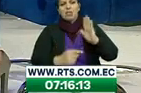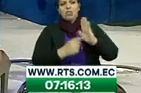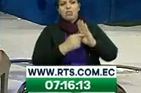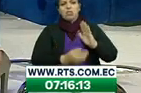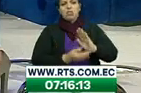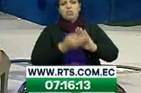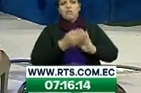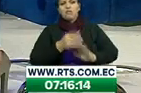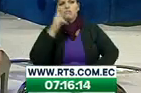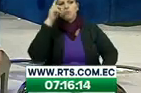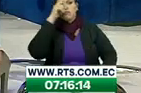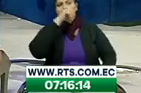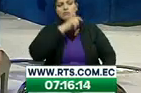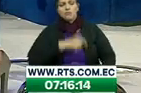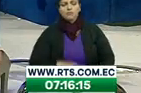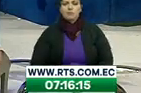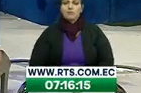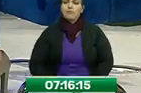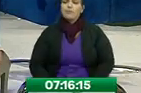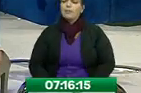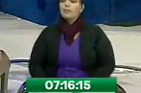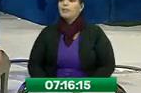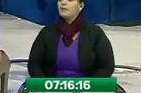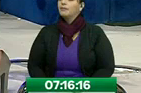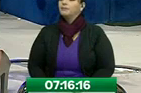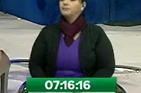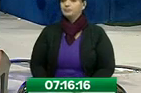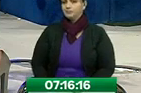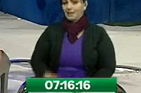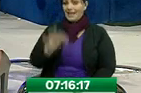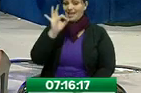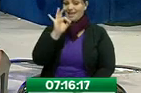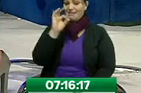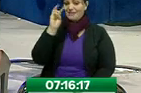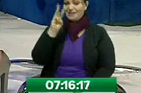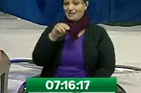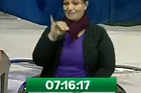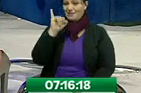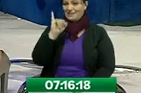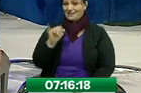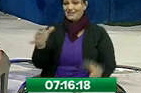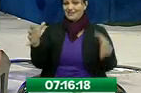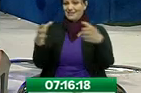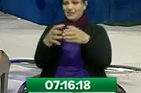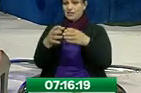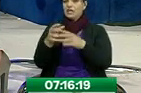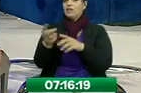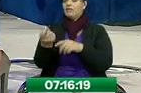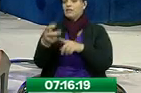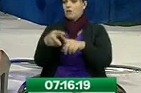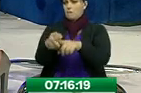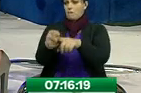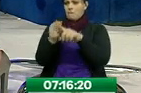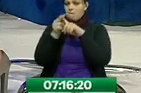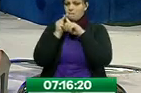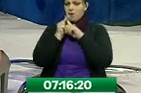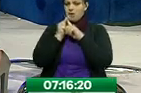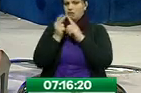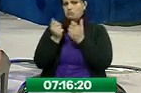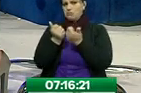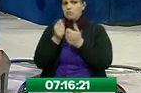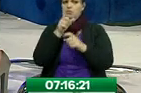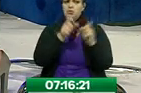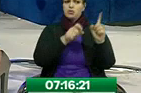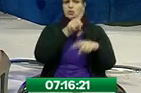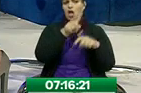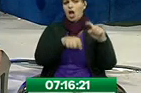a lograr esos objetivos esta firma del acuerdo con el Fondo Monetario Internacional, que ha generado posturas encontradas? Algunos analistas dicen